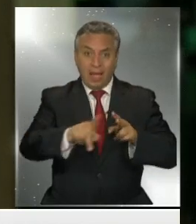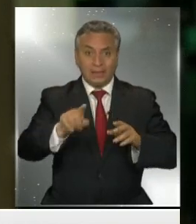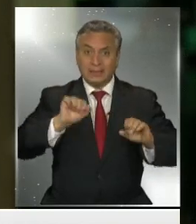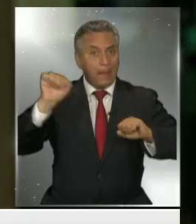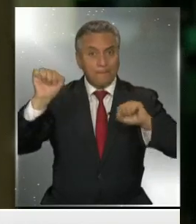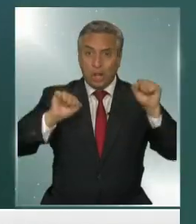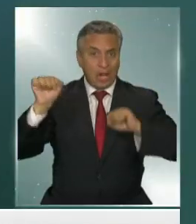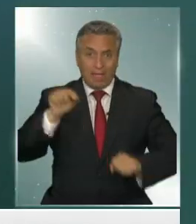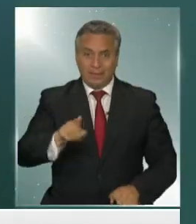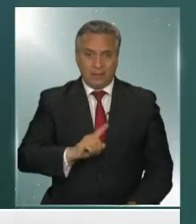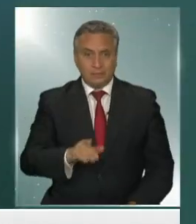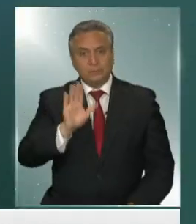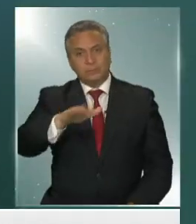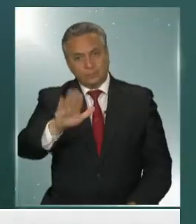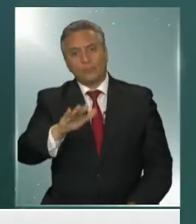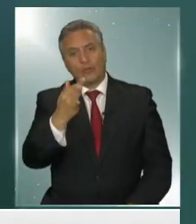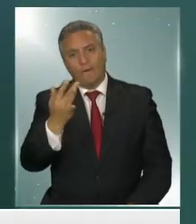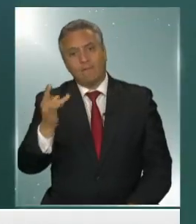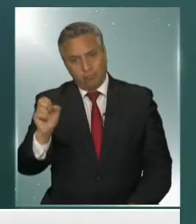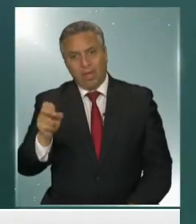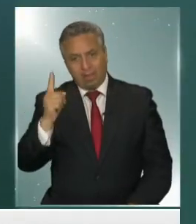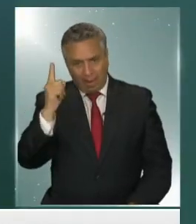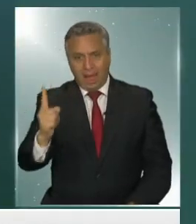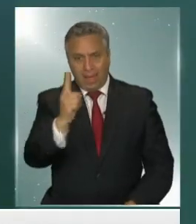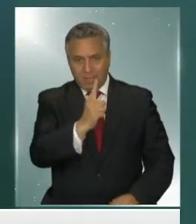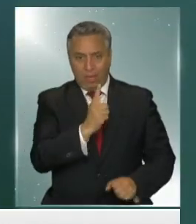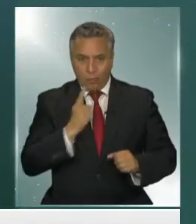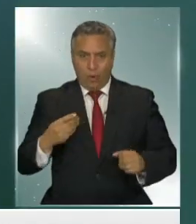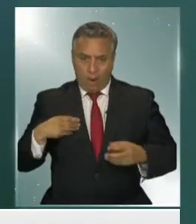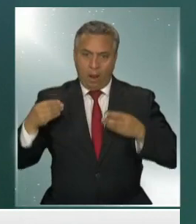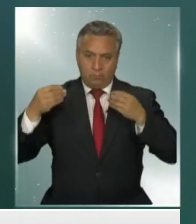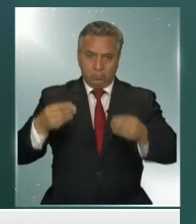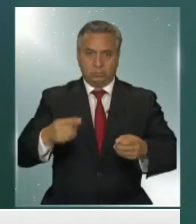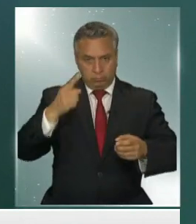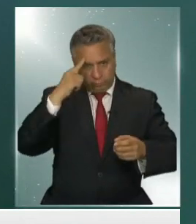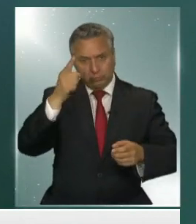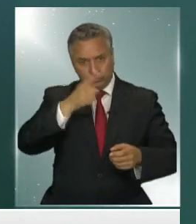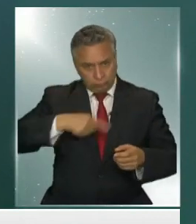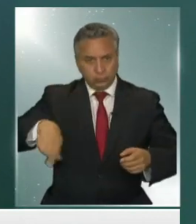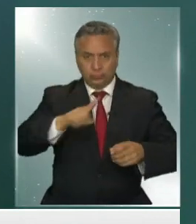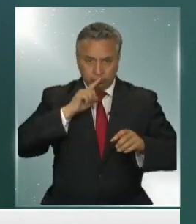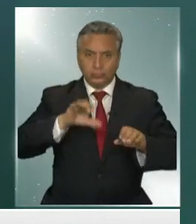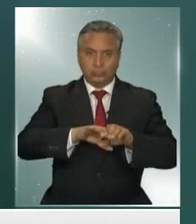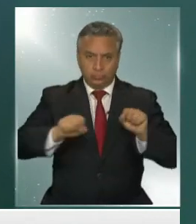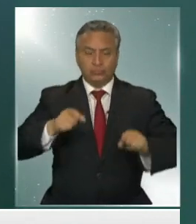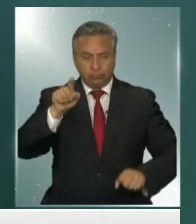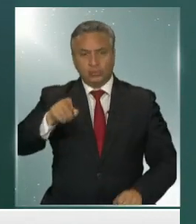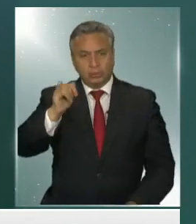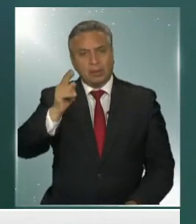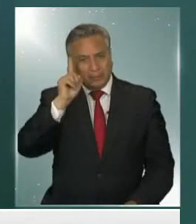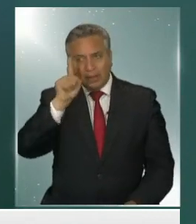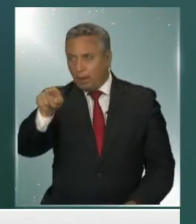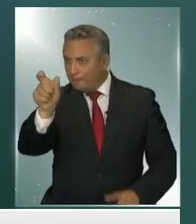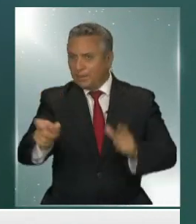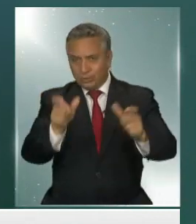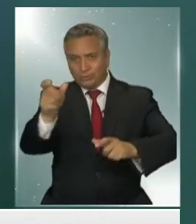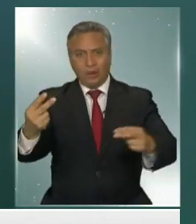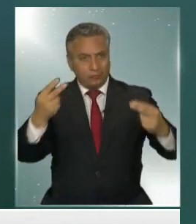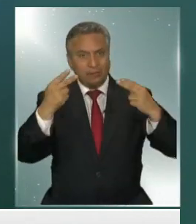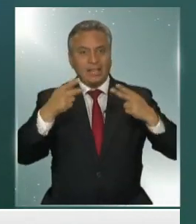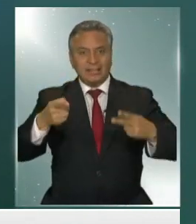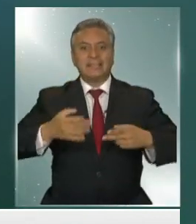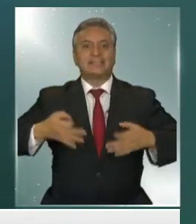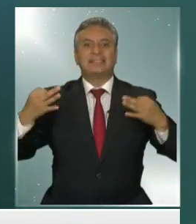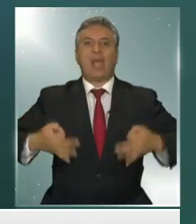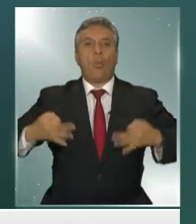ok pero tratemos de cada uno aportar porque creo que si hay un consenso general y hoy día si también lo piensan quienes no fe no es que la seguridad